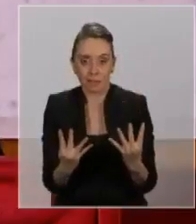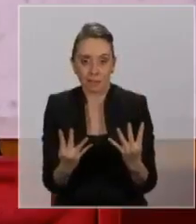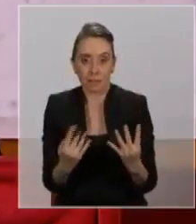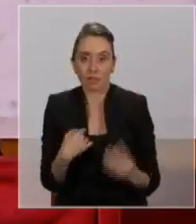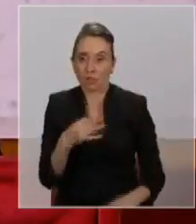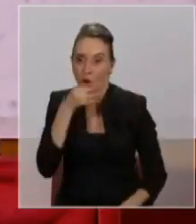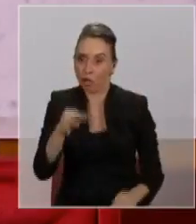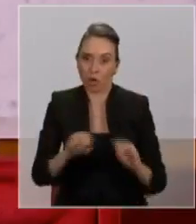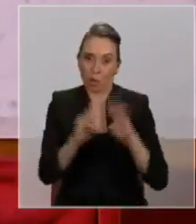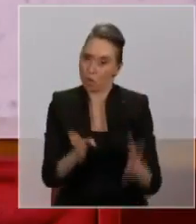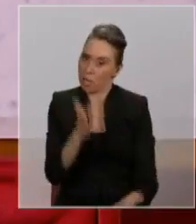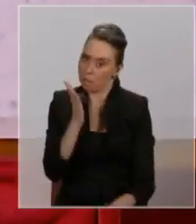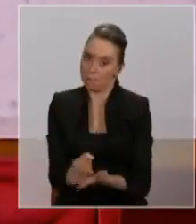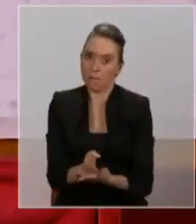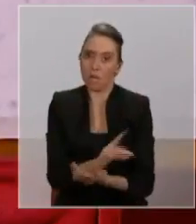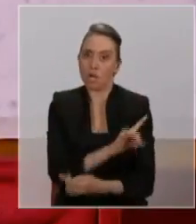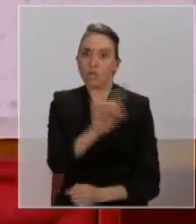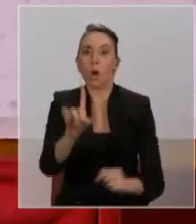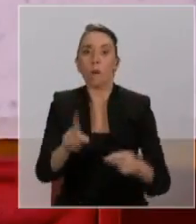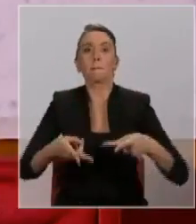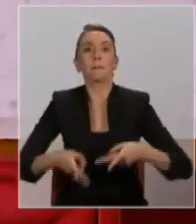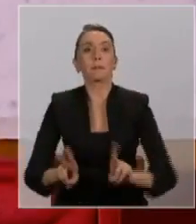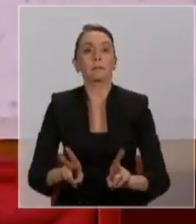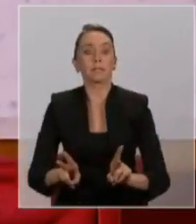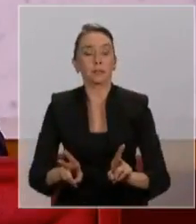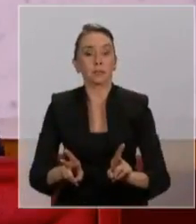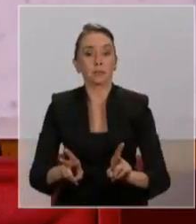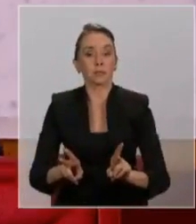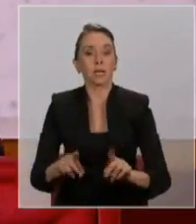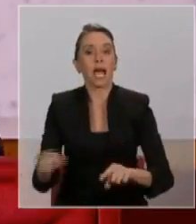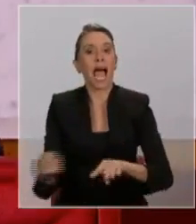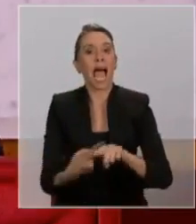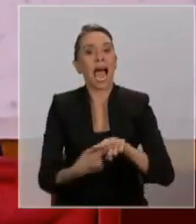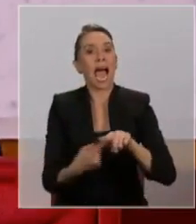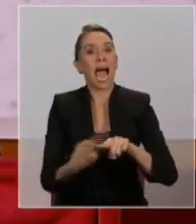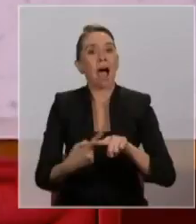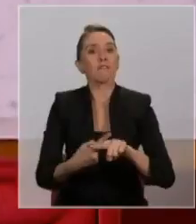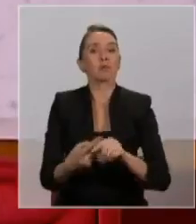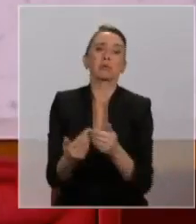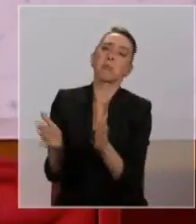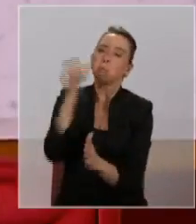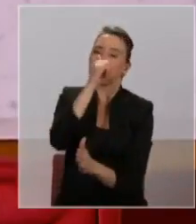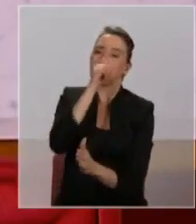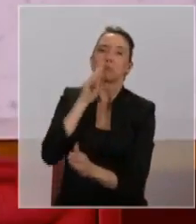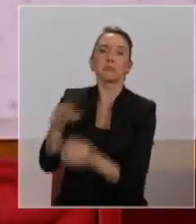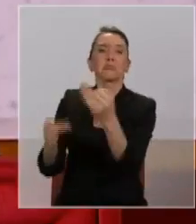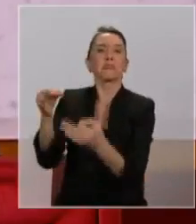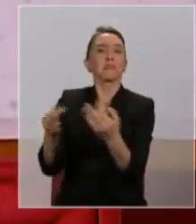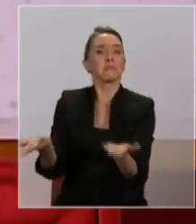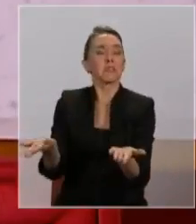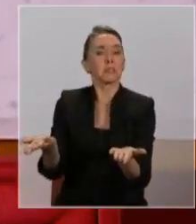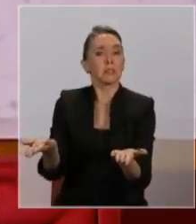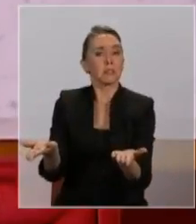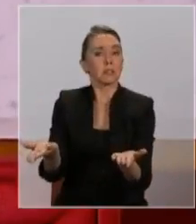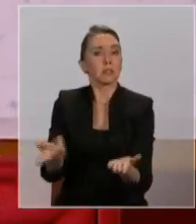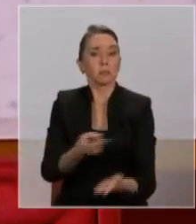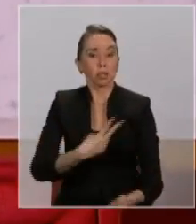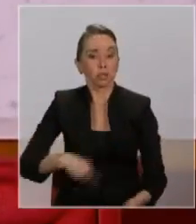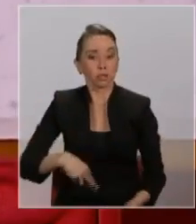Y quiero ser claro y categórico. No permitiremos estos abusos e impunidad porque vamos a